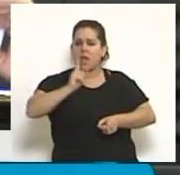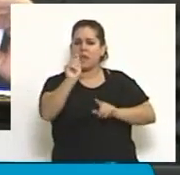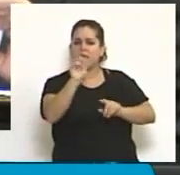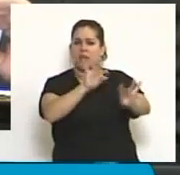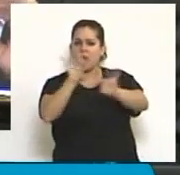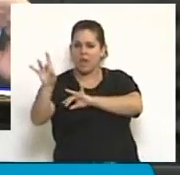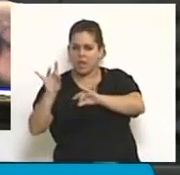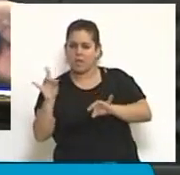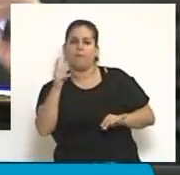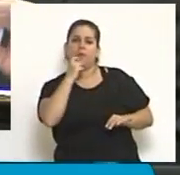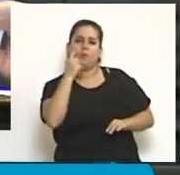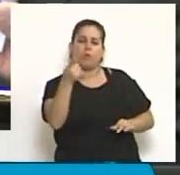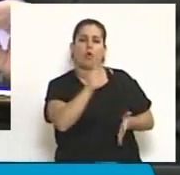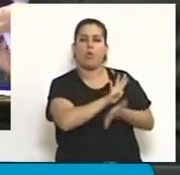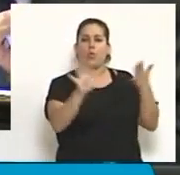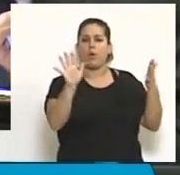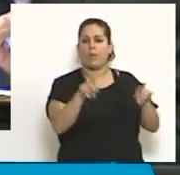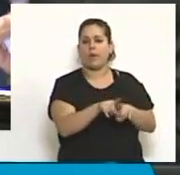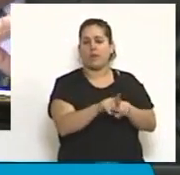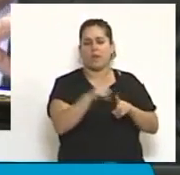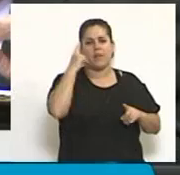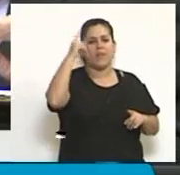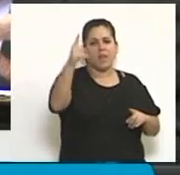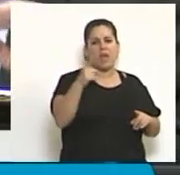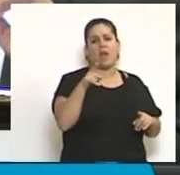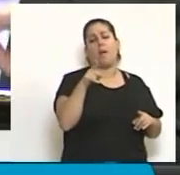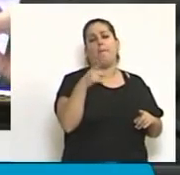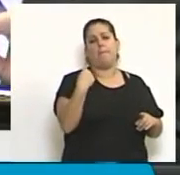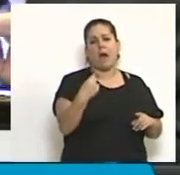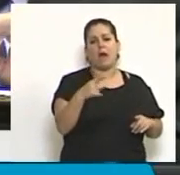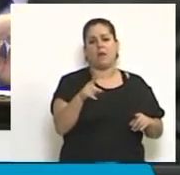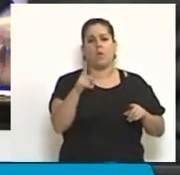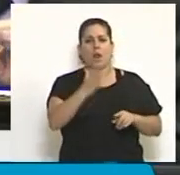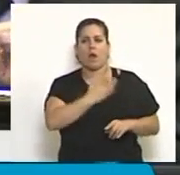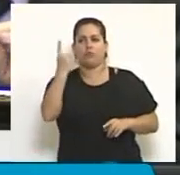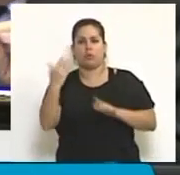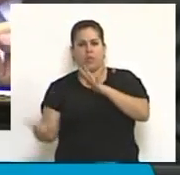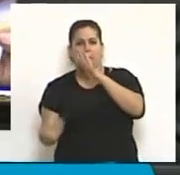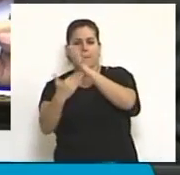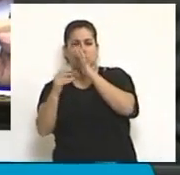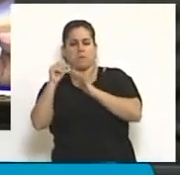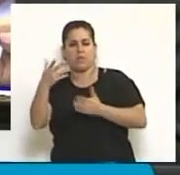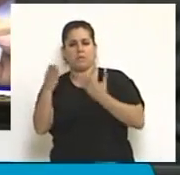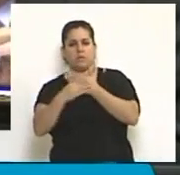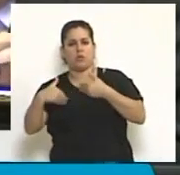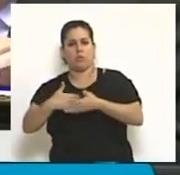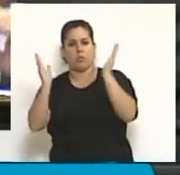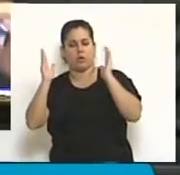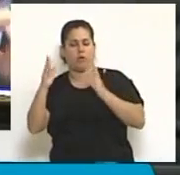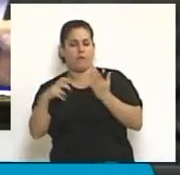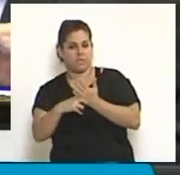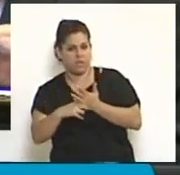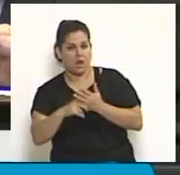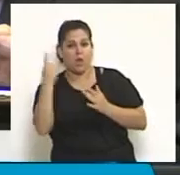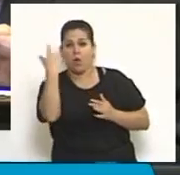fiscales generales, es decir, una nueva facultad ilimitada para la autoridad máxima del Ministerio Público Fiscal.